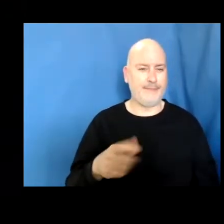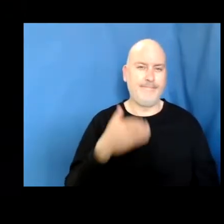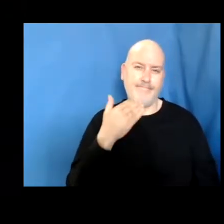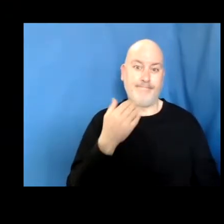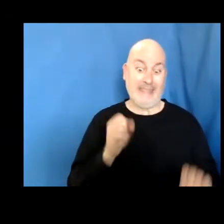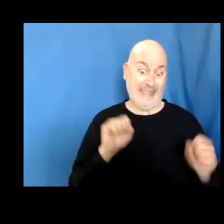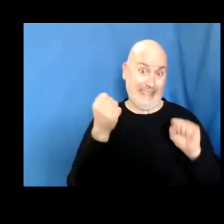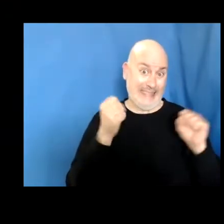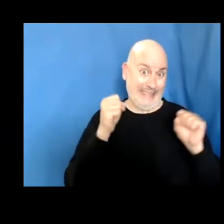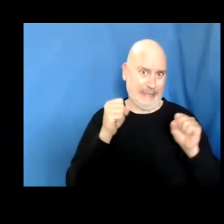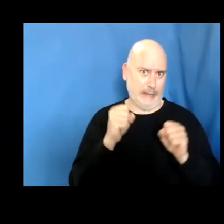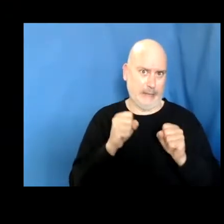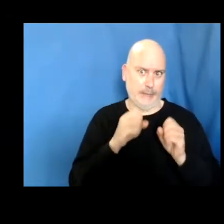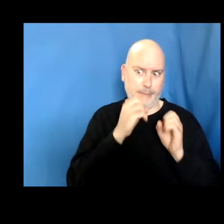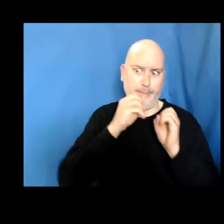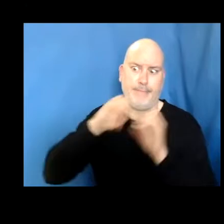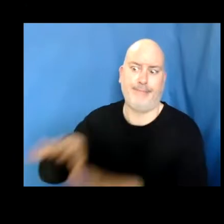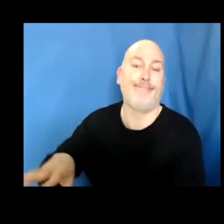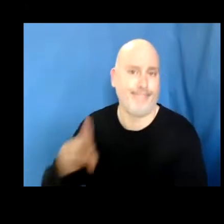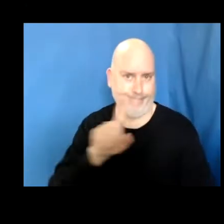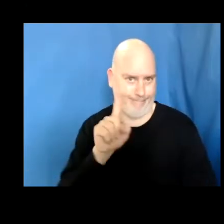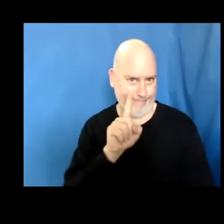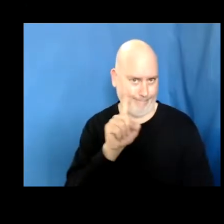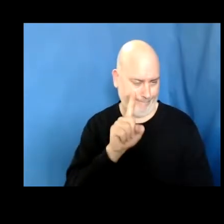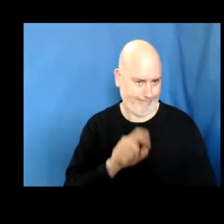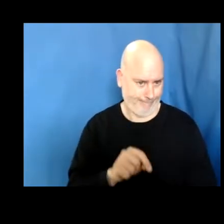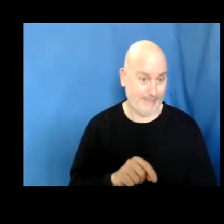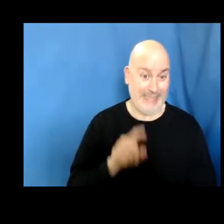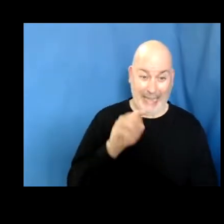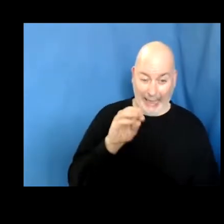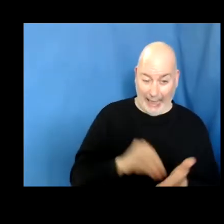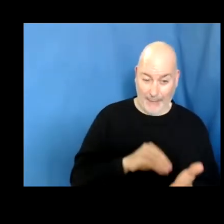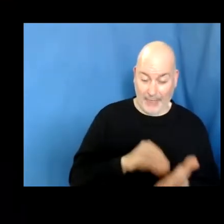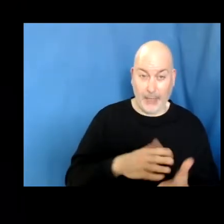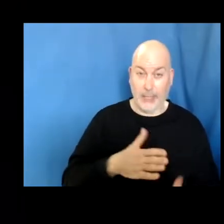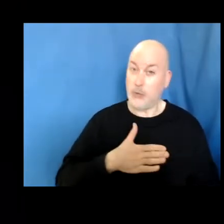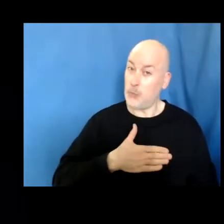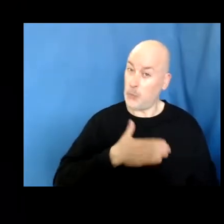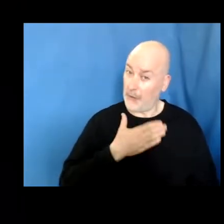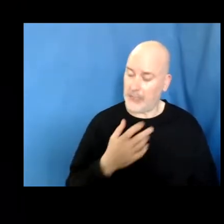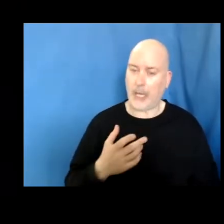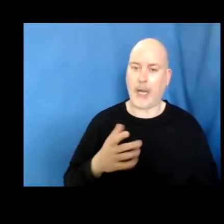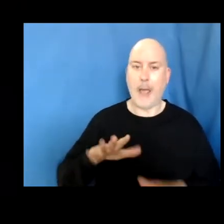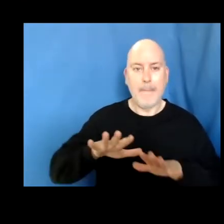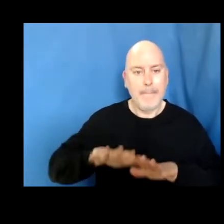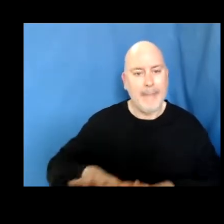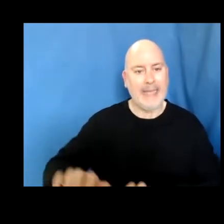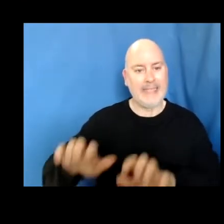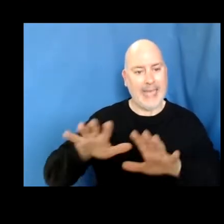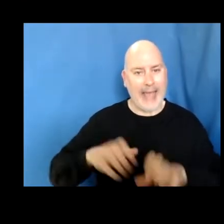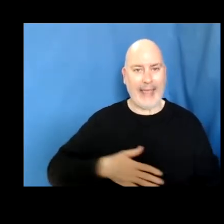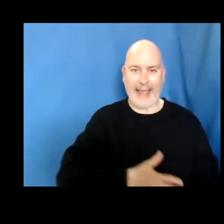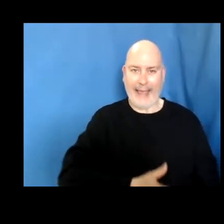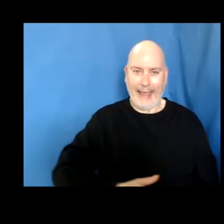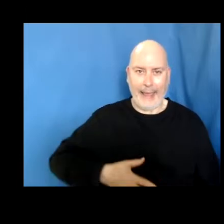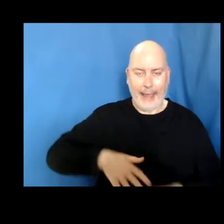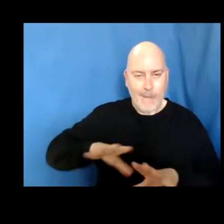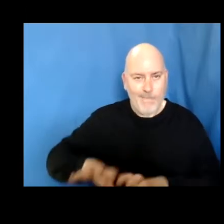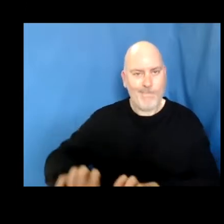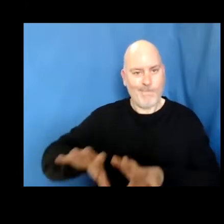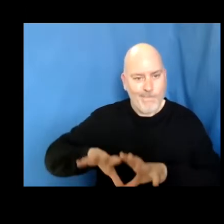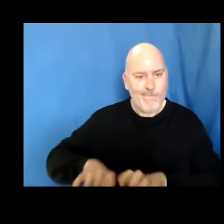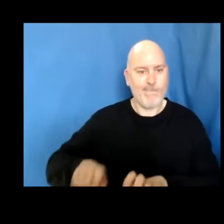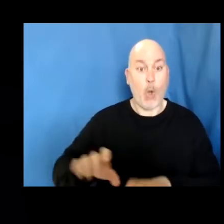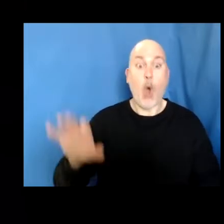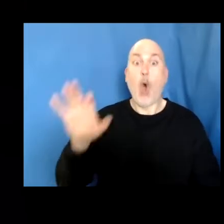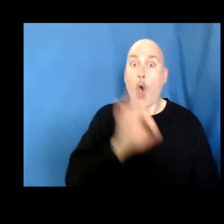nuestros nervios al niño. Y hay veces que puede ser útil tanto los masajes en el abdomen como los